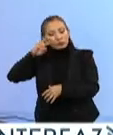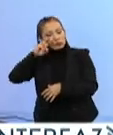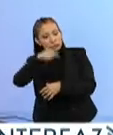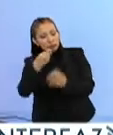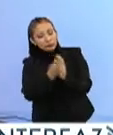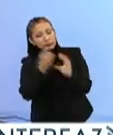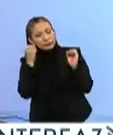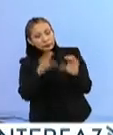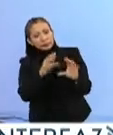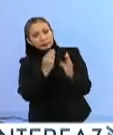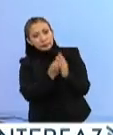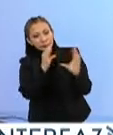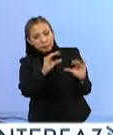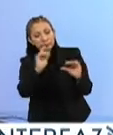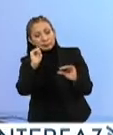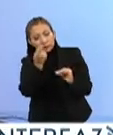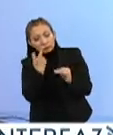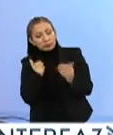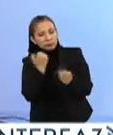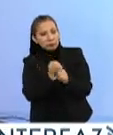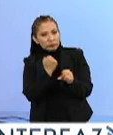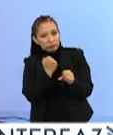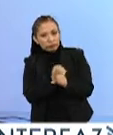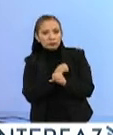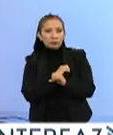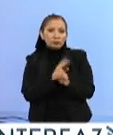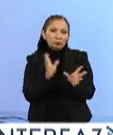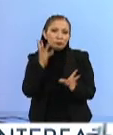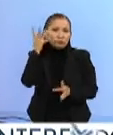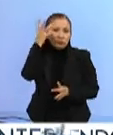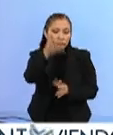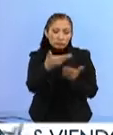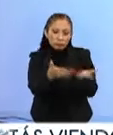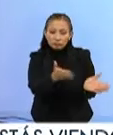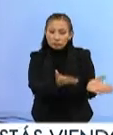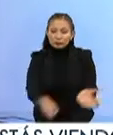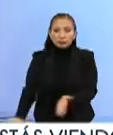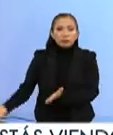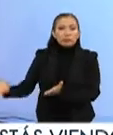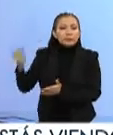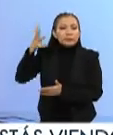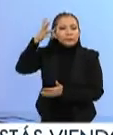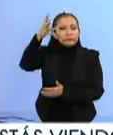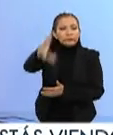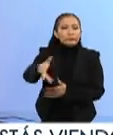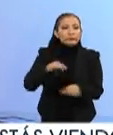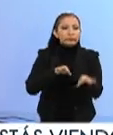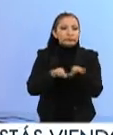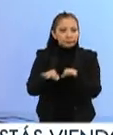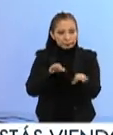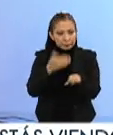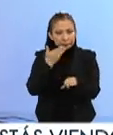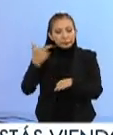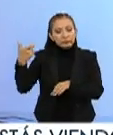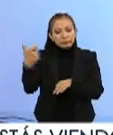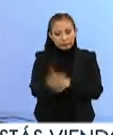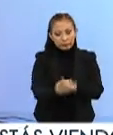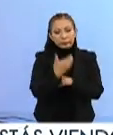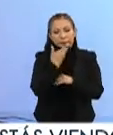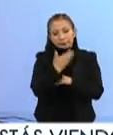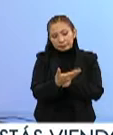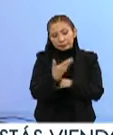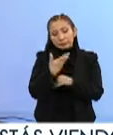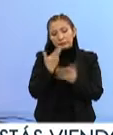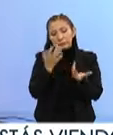no solo desarrollan la parte teórica sino la práctica, y por supuesto les abran las posibilidades de obtener un trabajo bien